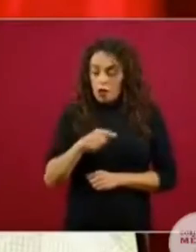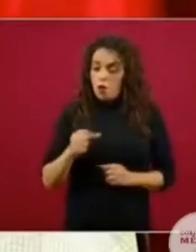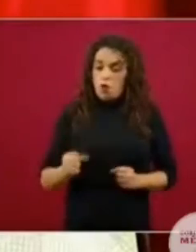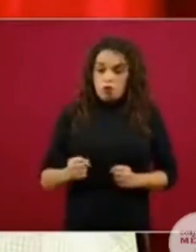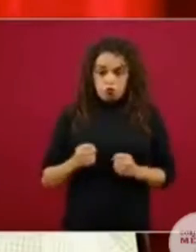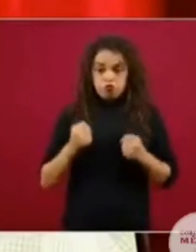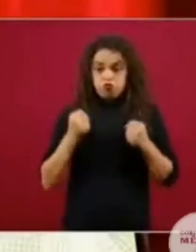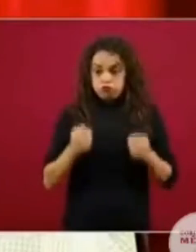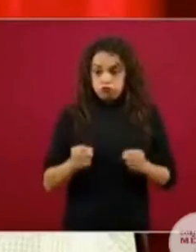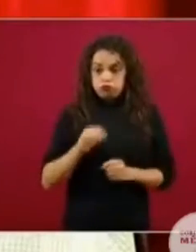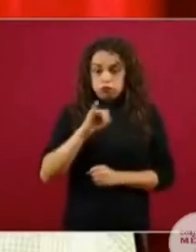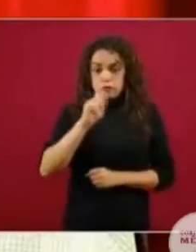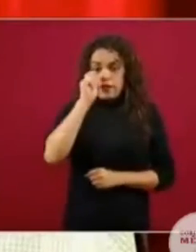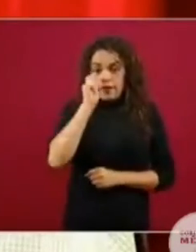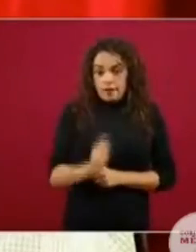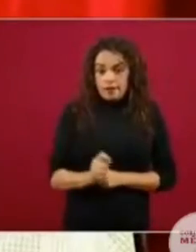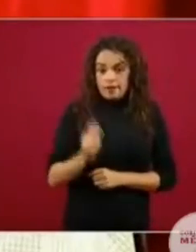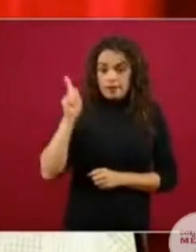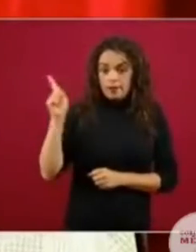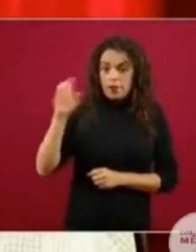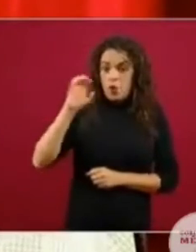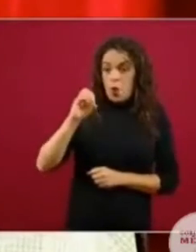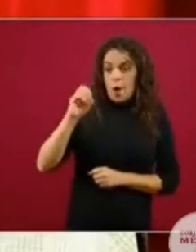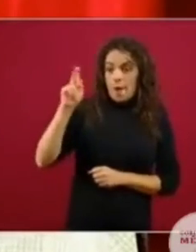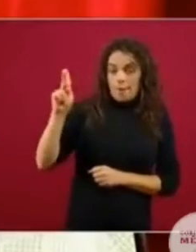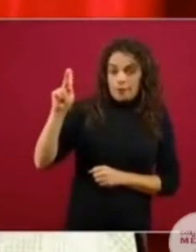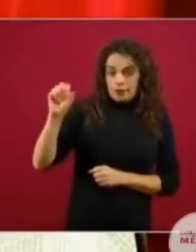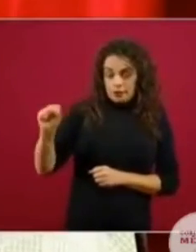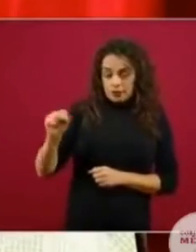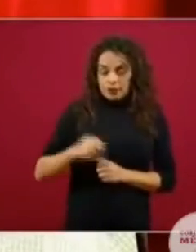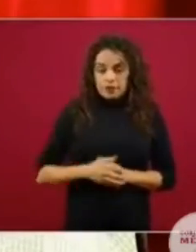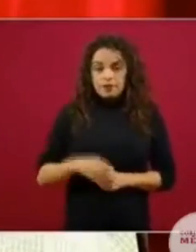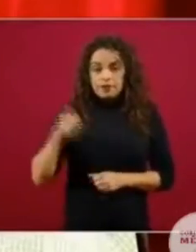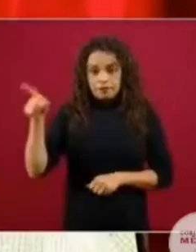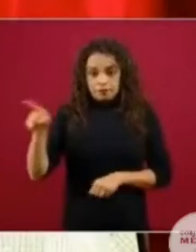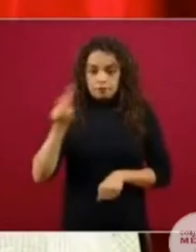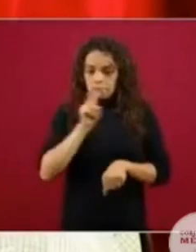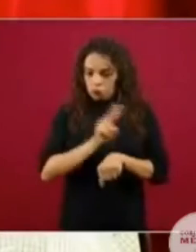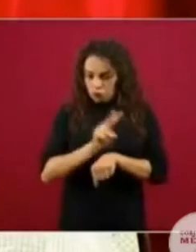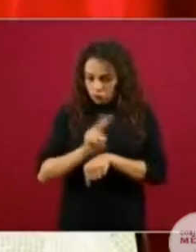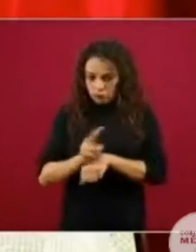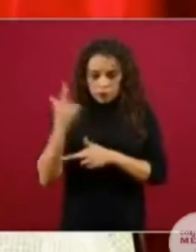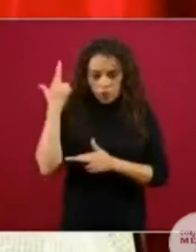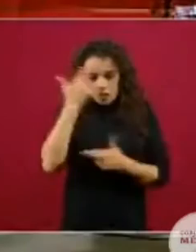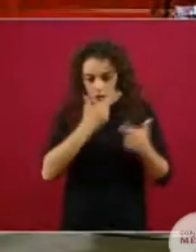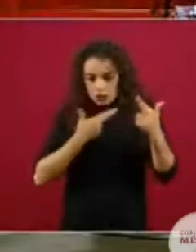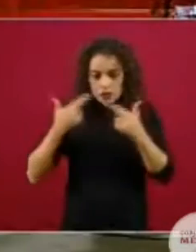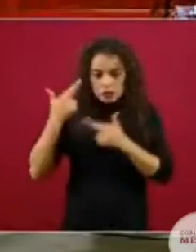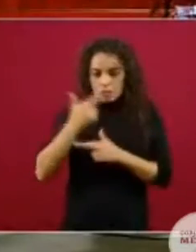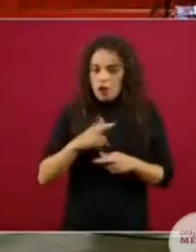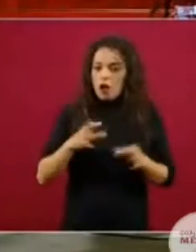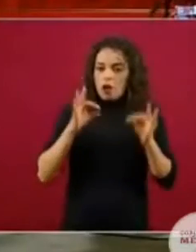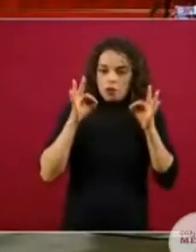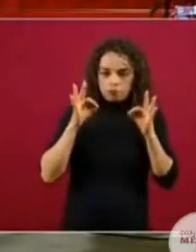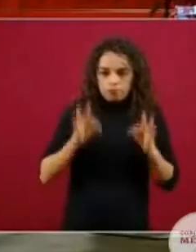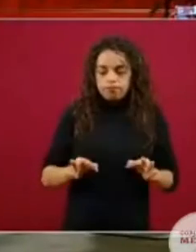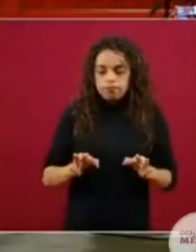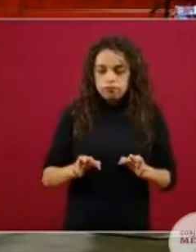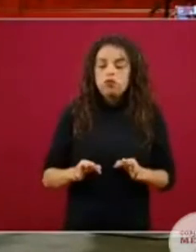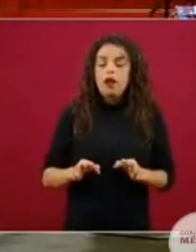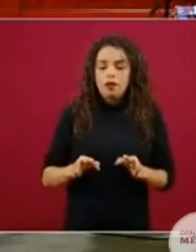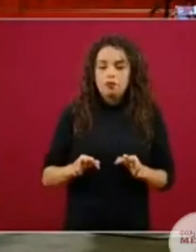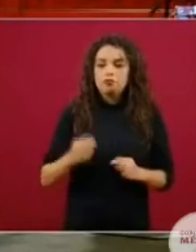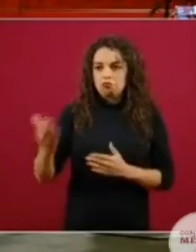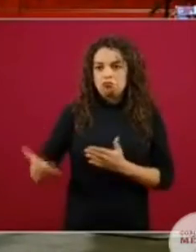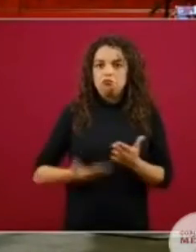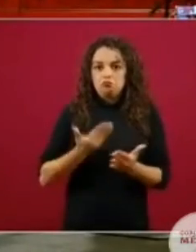por la organización panamericana de la salud vigilada y desde luego promovida en su momento como parte de lo que